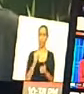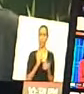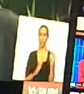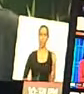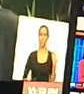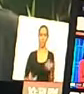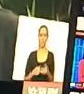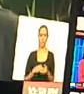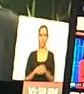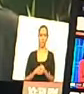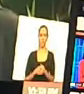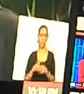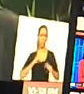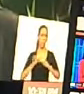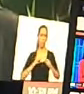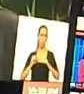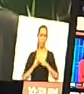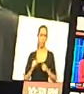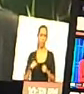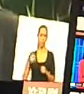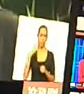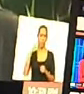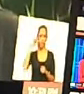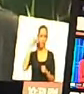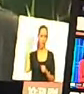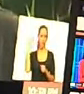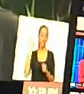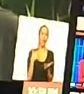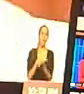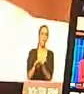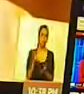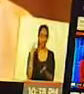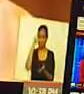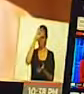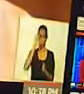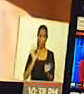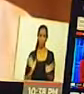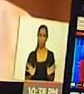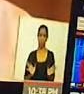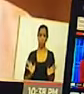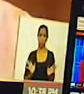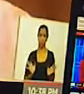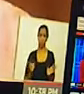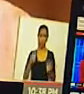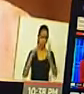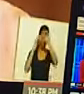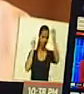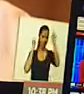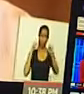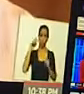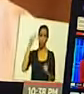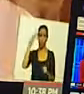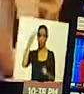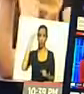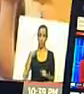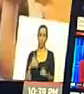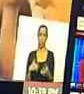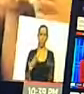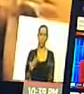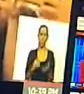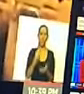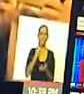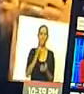que se movilizaran durante 2 días a Cúcuta? ¿Qué iba a ocurrir? Yo no lo sé. Yo ya estaba de embajador allá, yo nunca lo supe. ¿Qué se le dijo a la